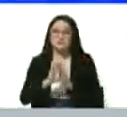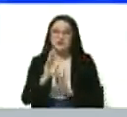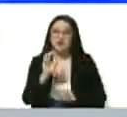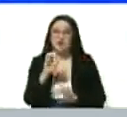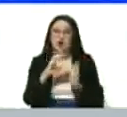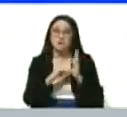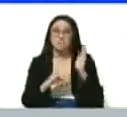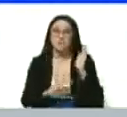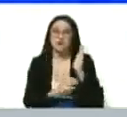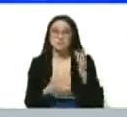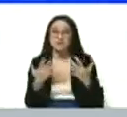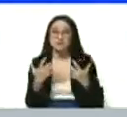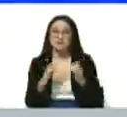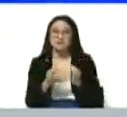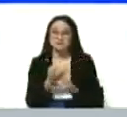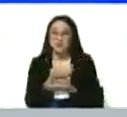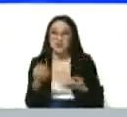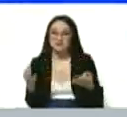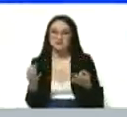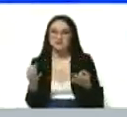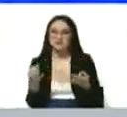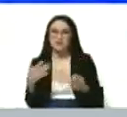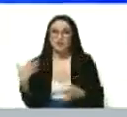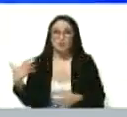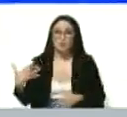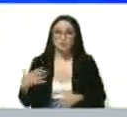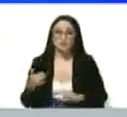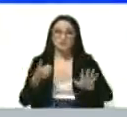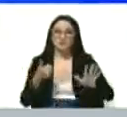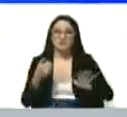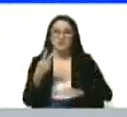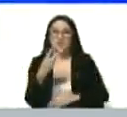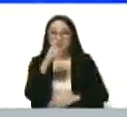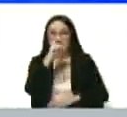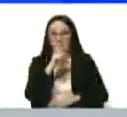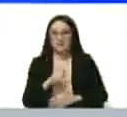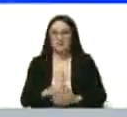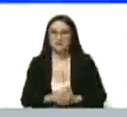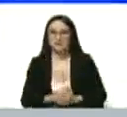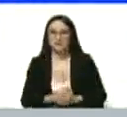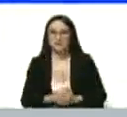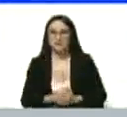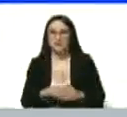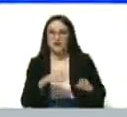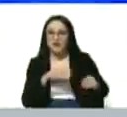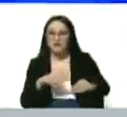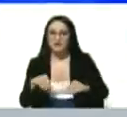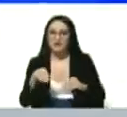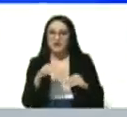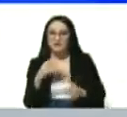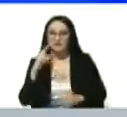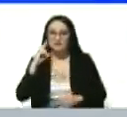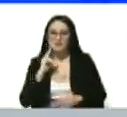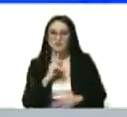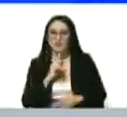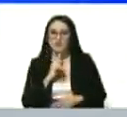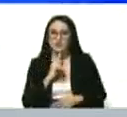y en los notables éxitos alcanzados en los últimos 62 años. La tierra de Simón Bolívar